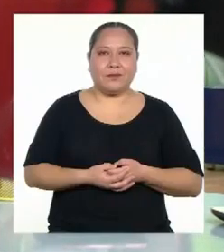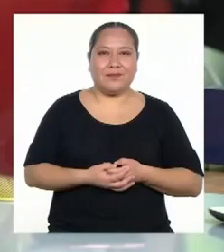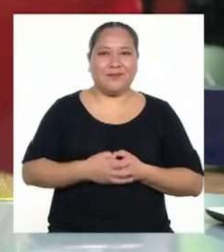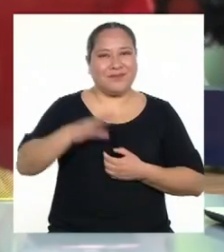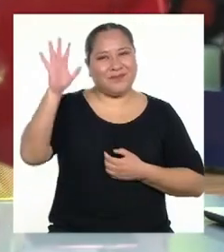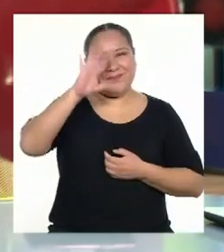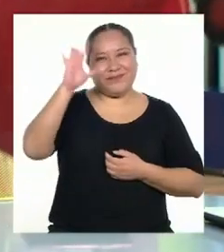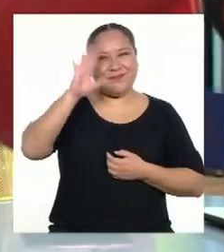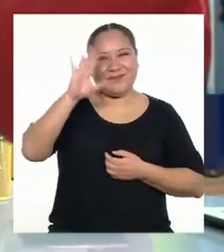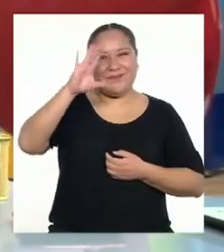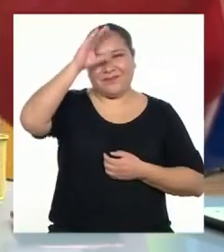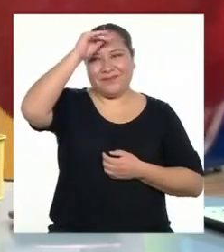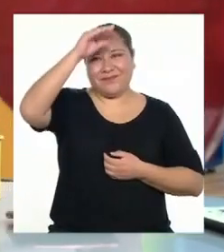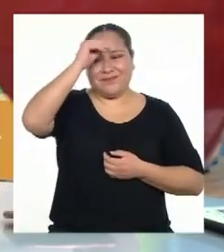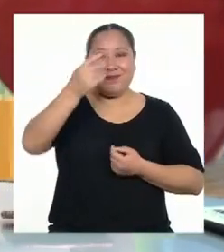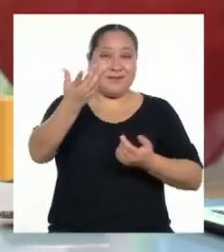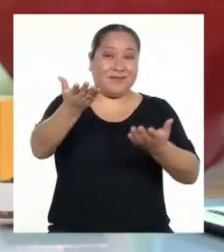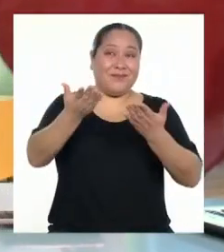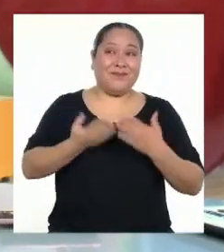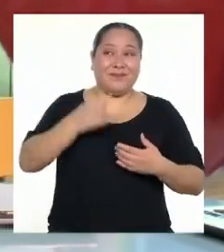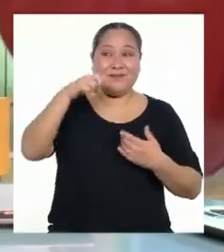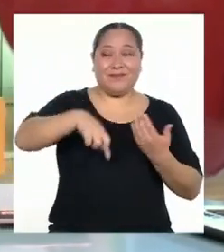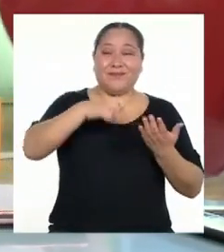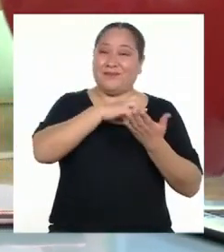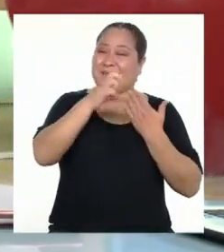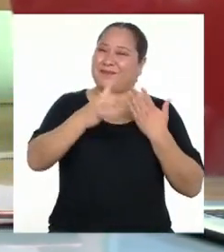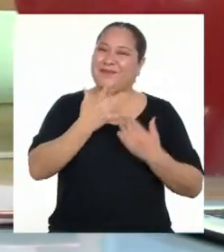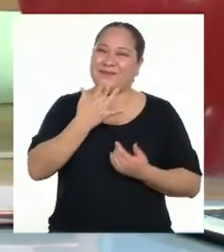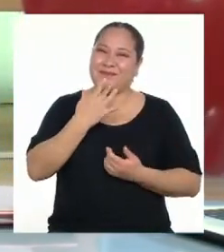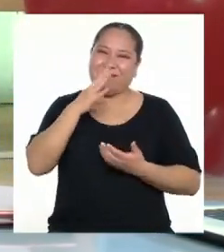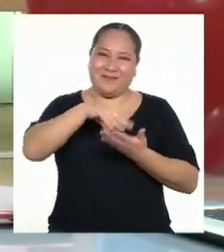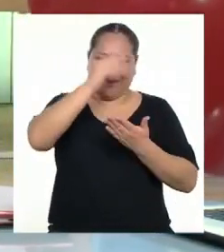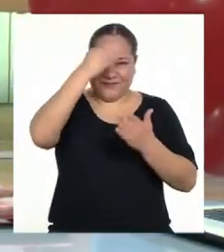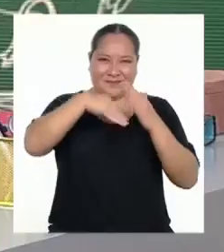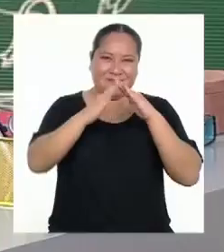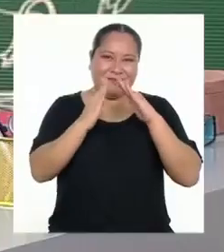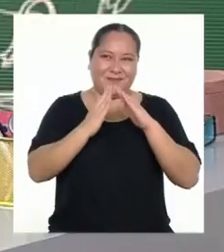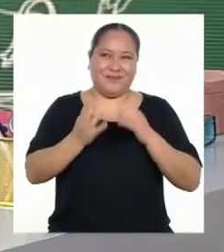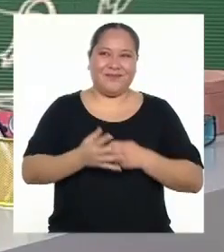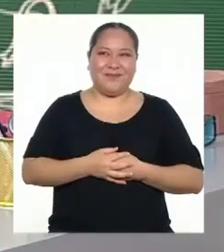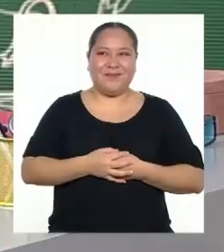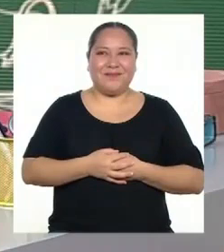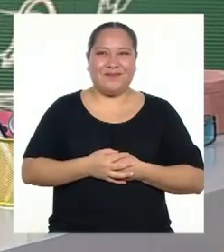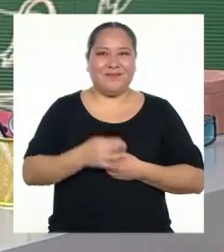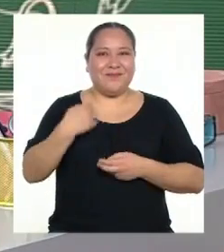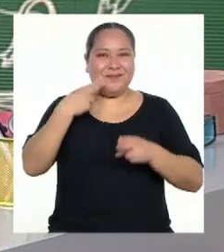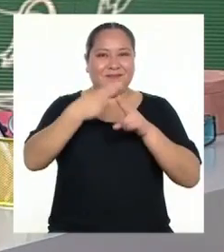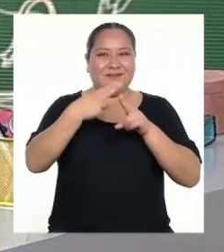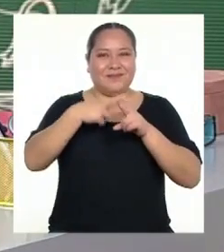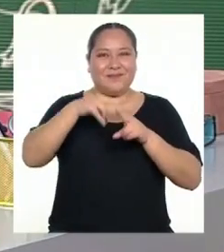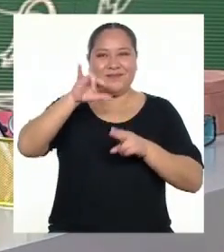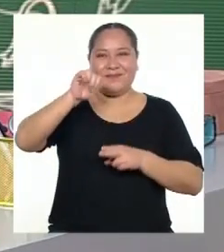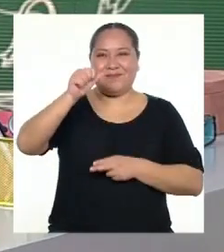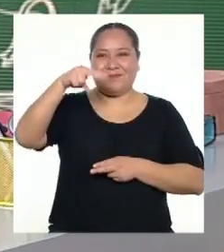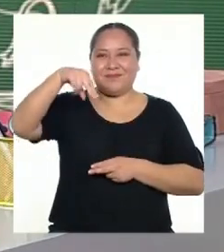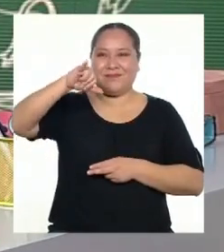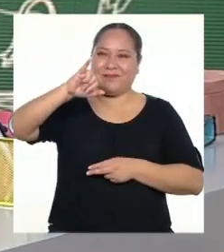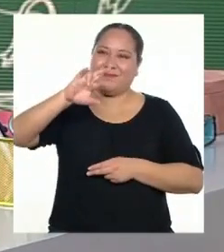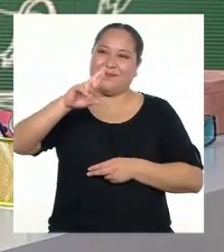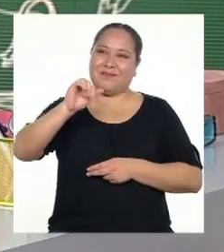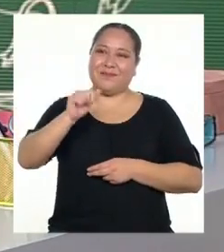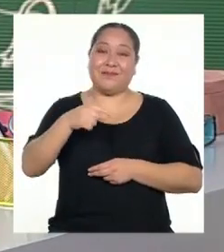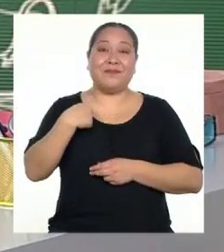Hola chicas y chicos, les doy la bienvenida a su programa favorito, Aprendo en Casa. Mi nombre es Yanira y hoy